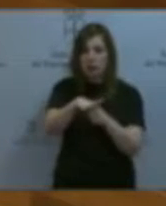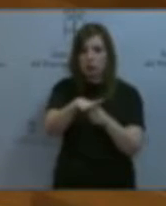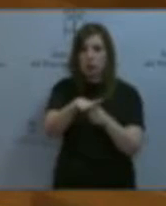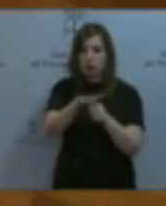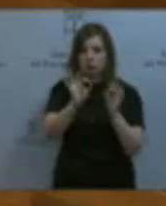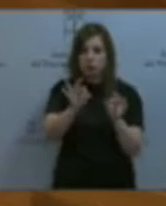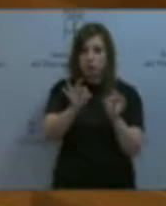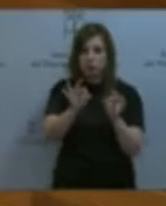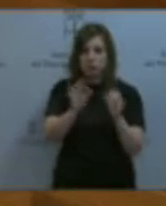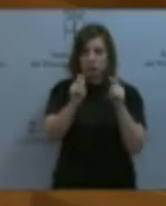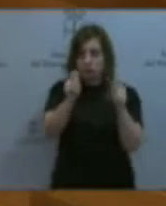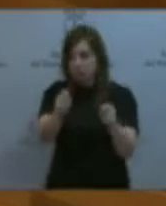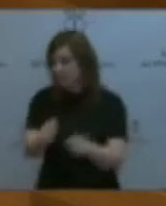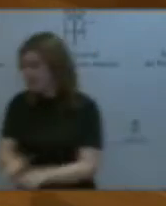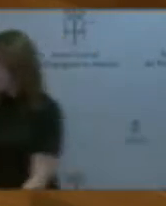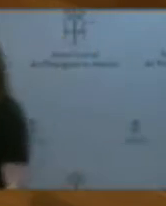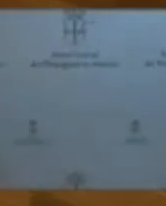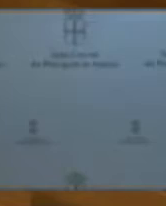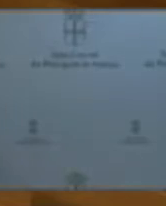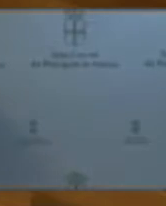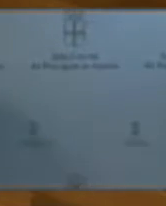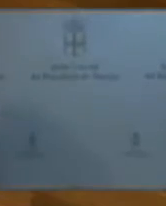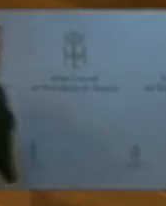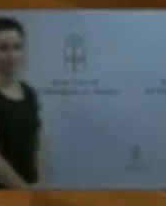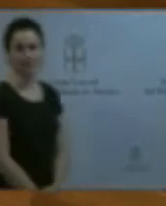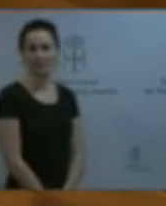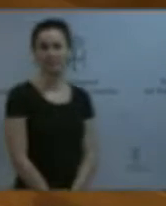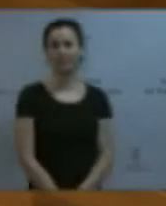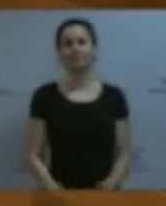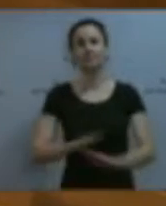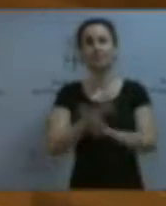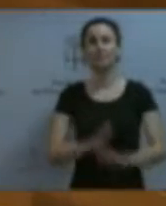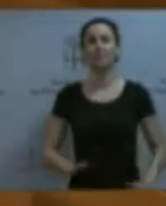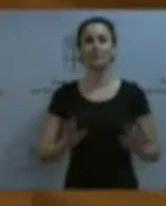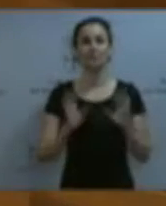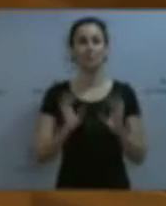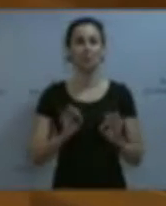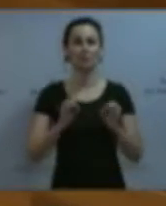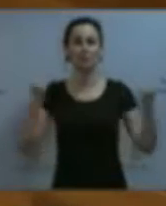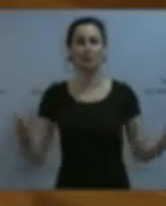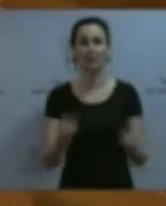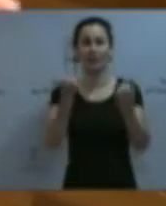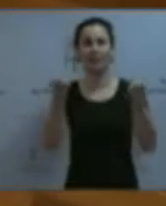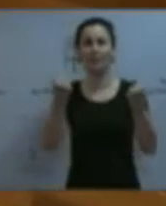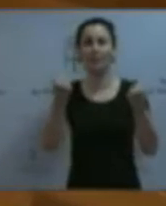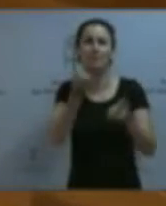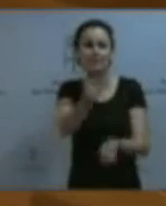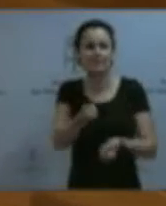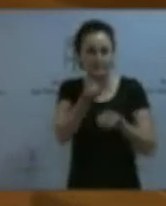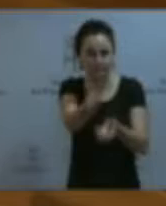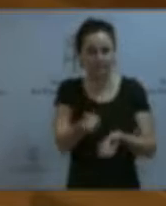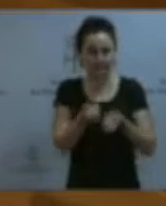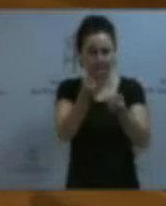e iniciación y en categorías inferiores. En definitiva, señoría, llevar a cabo acciones de información, de